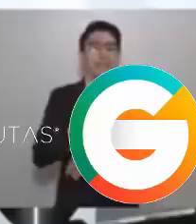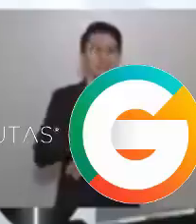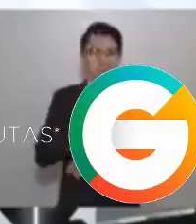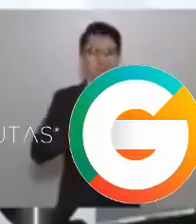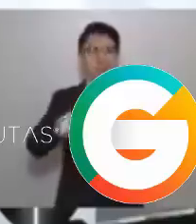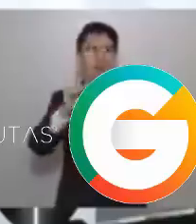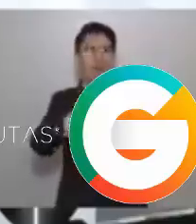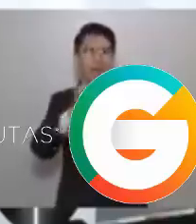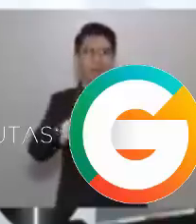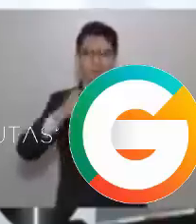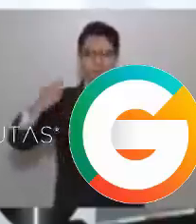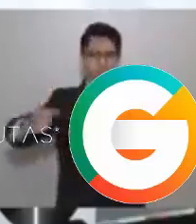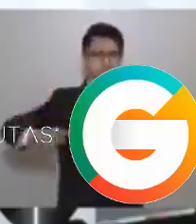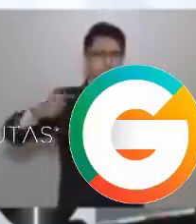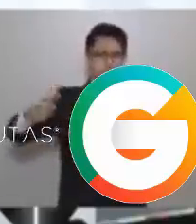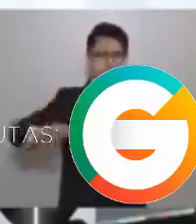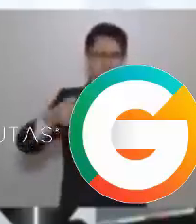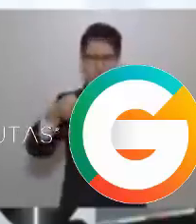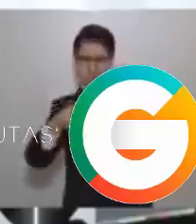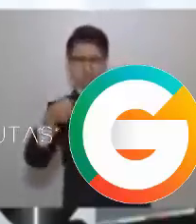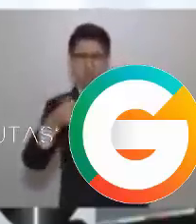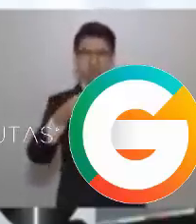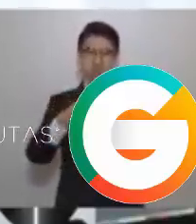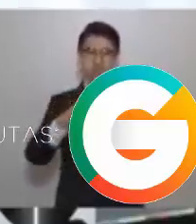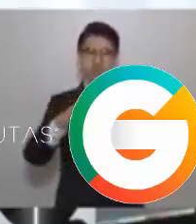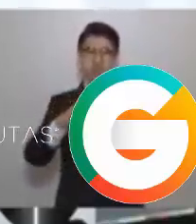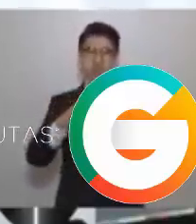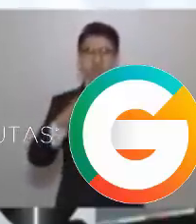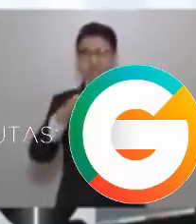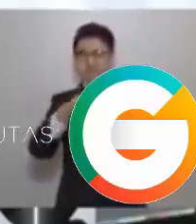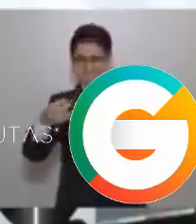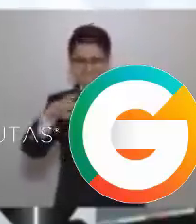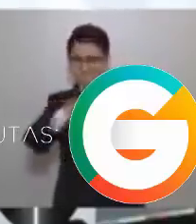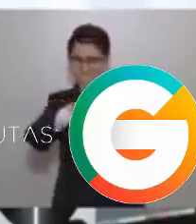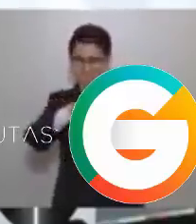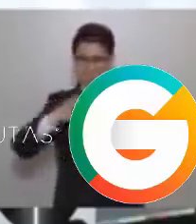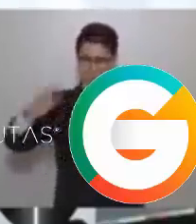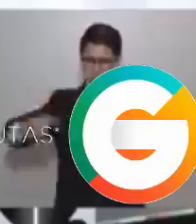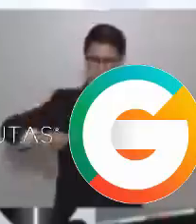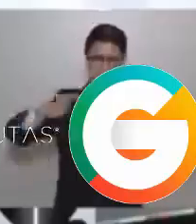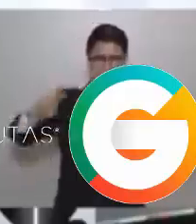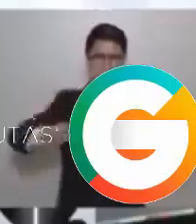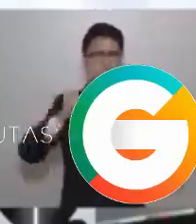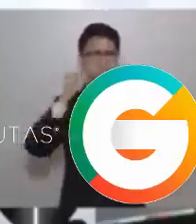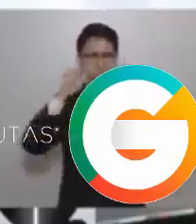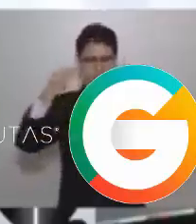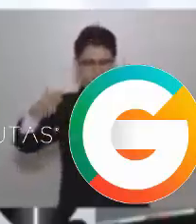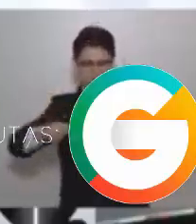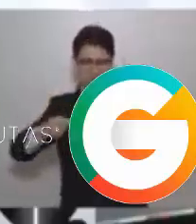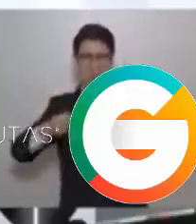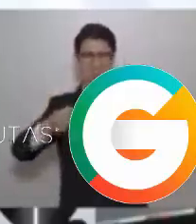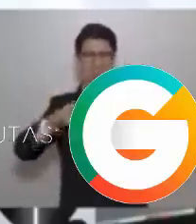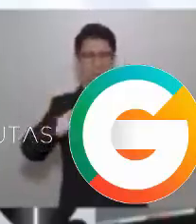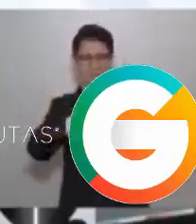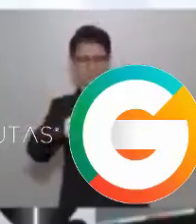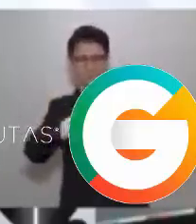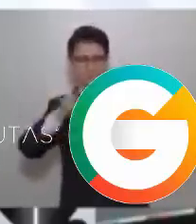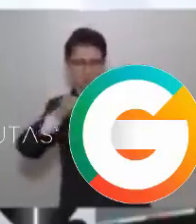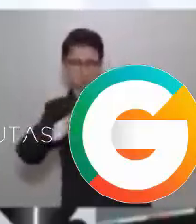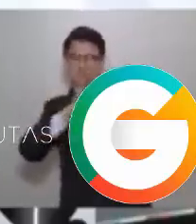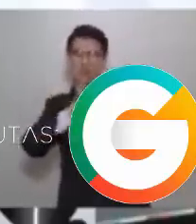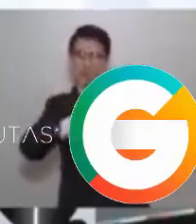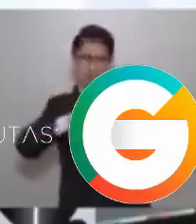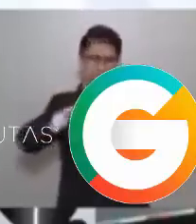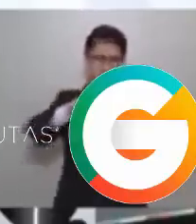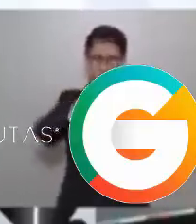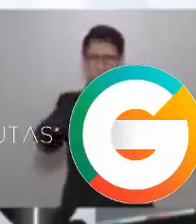vehículos todoterreno, los vehículos off-road o en los vehículos conocidos como racers o racers. De esta forma